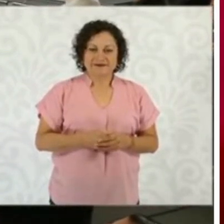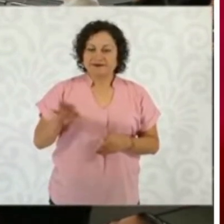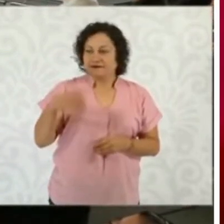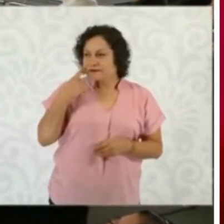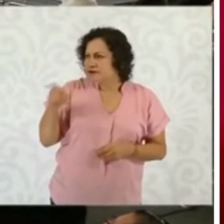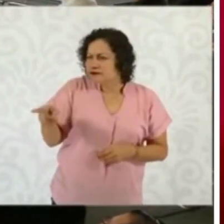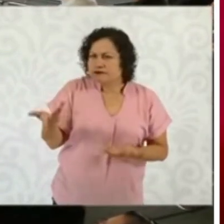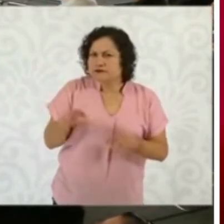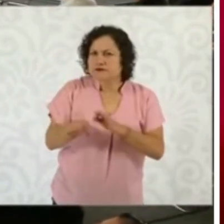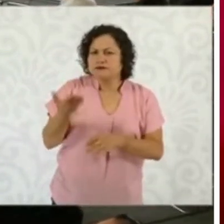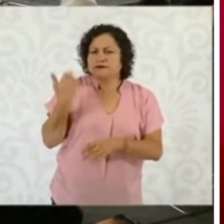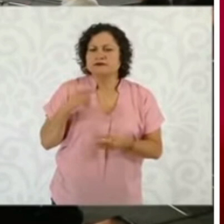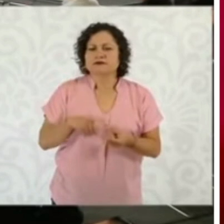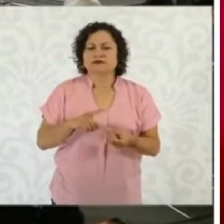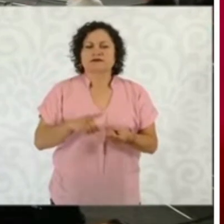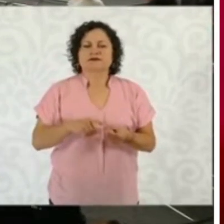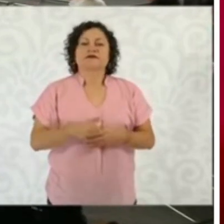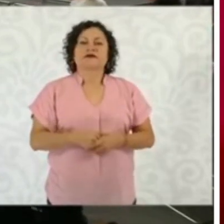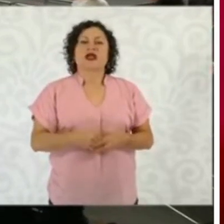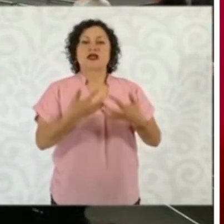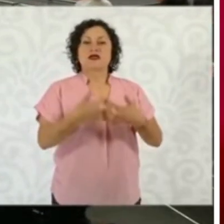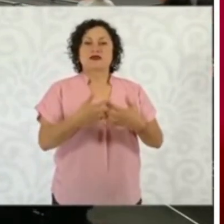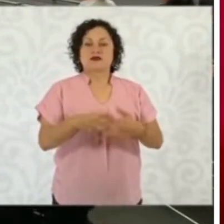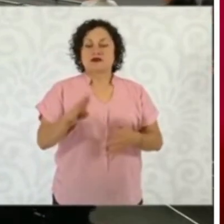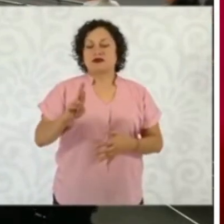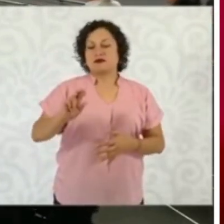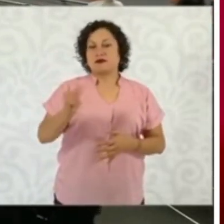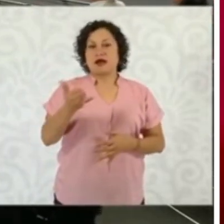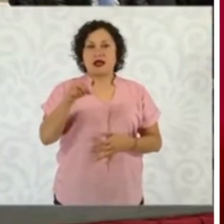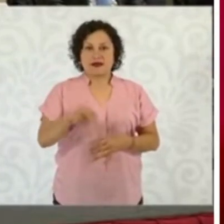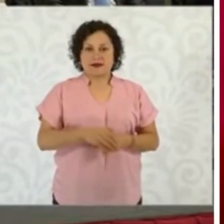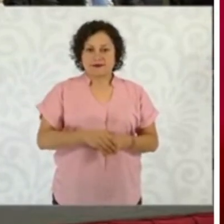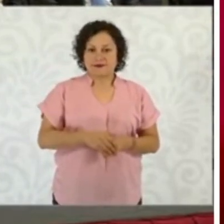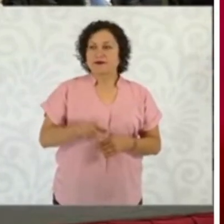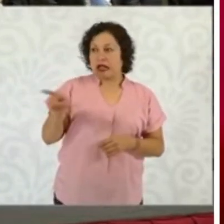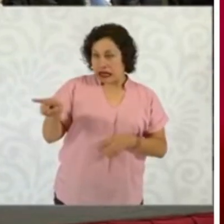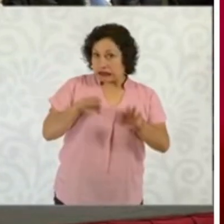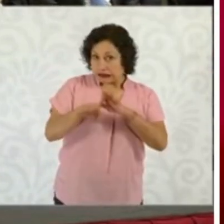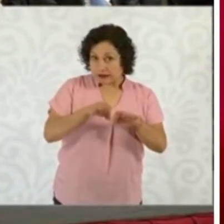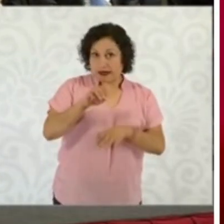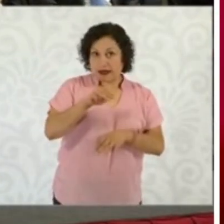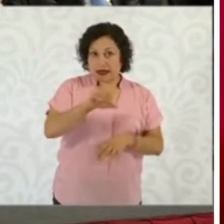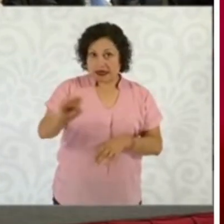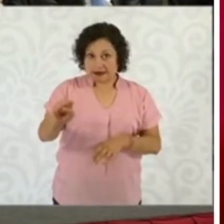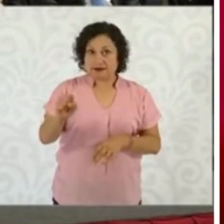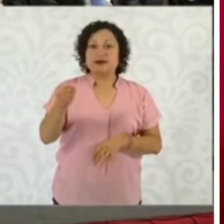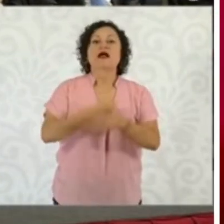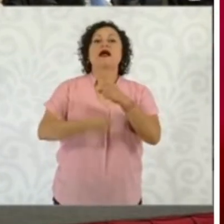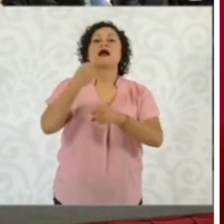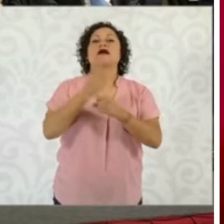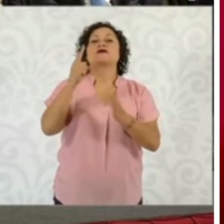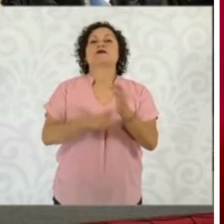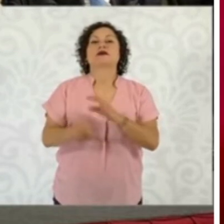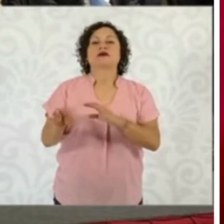usted? En Industrias Braille. A ver, ahí. Industrias Braille, Bueno, usted está en el régimen, él es del IMSS. del 97. Está, del 97. ¿Con cuántos